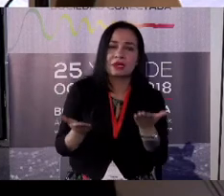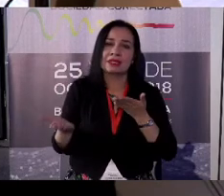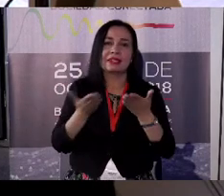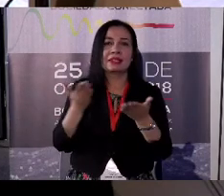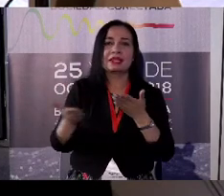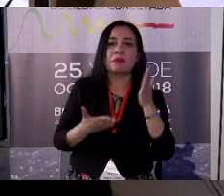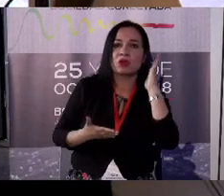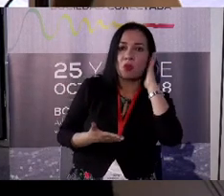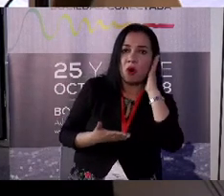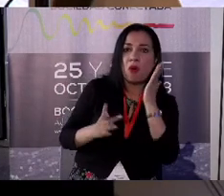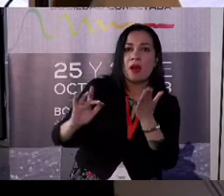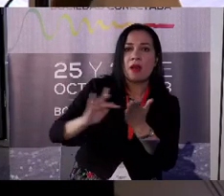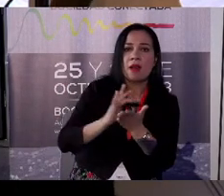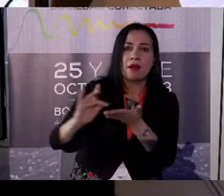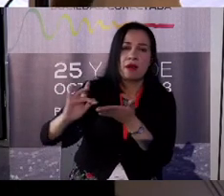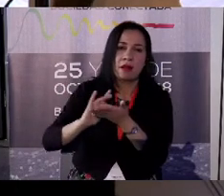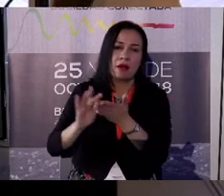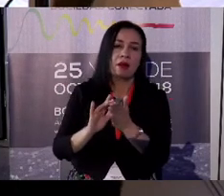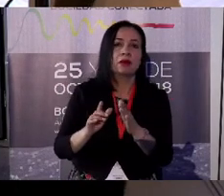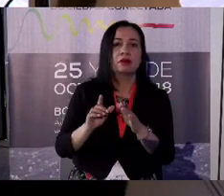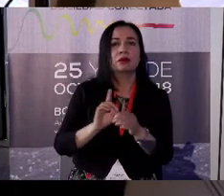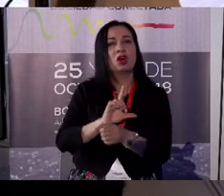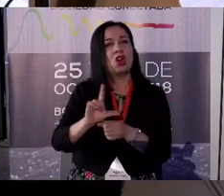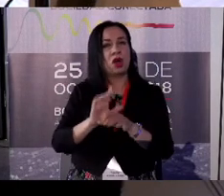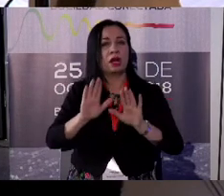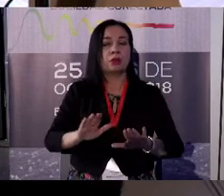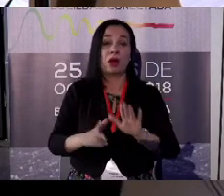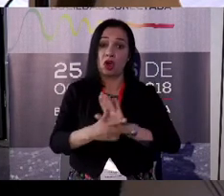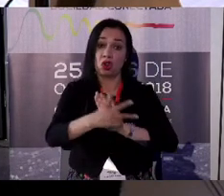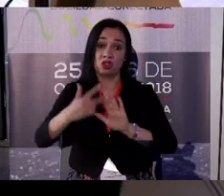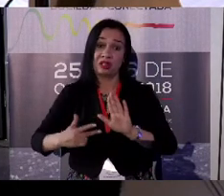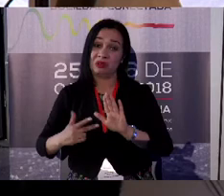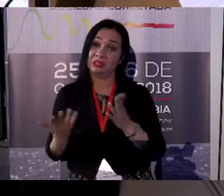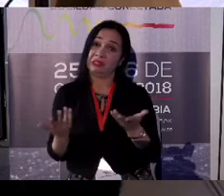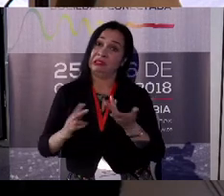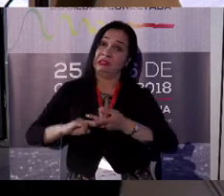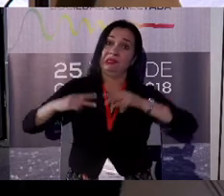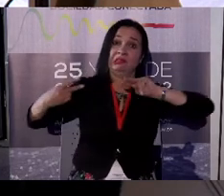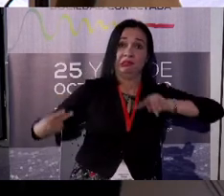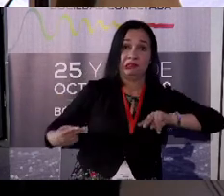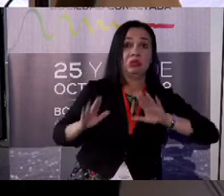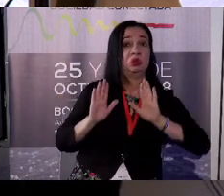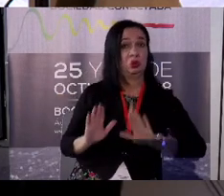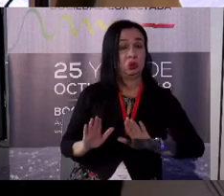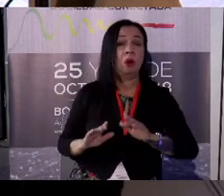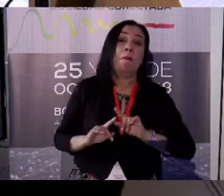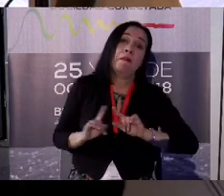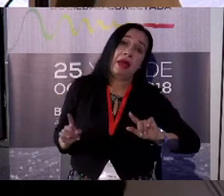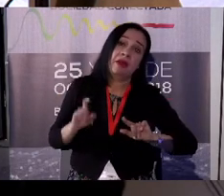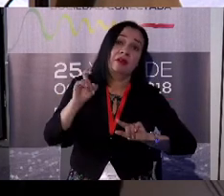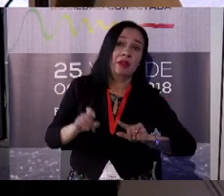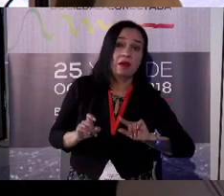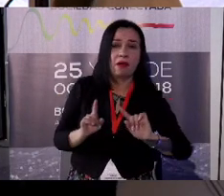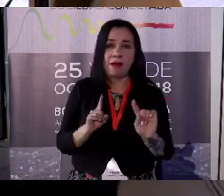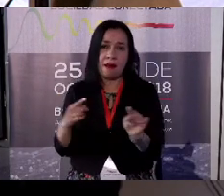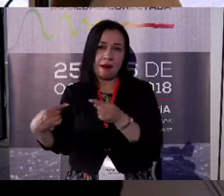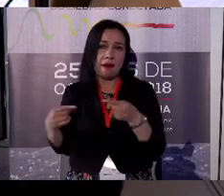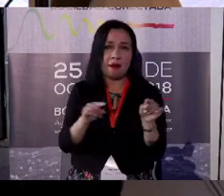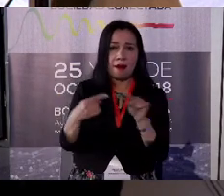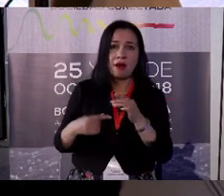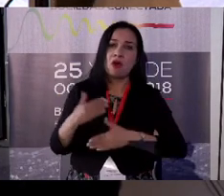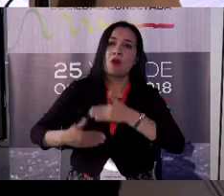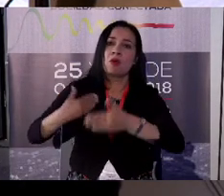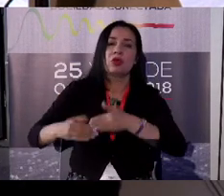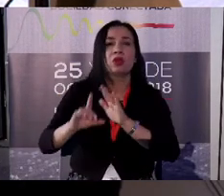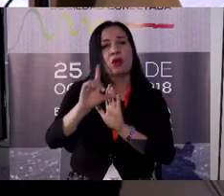de nivel local, que puede ser hasta inconstitucional, pero hasta que no se hace toda esa disputa y se sigue todo ese proceso